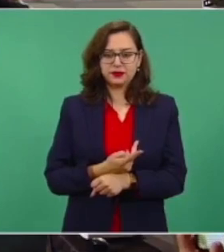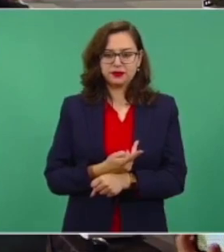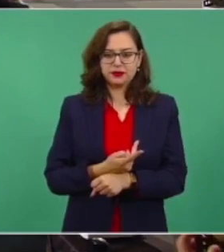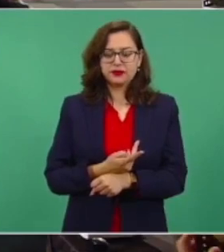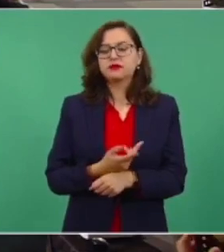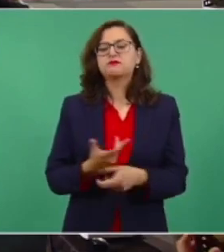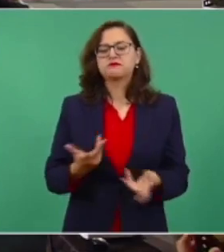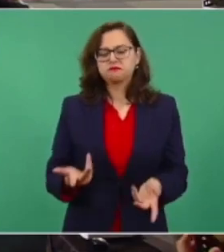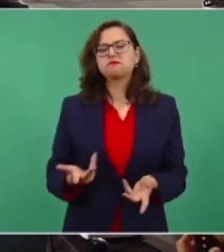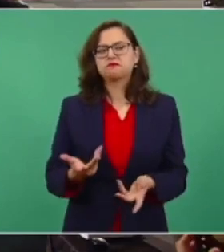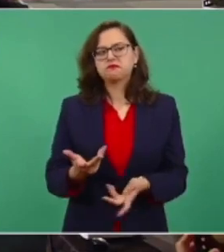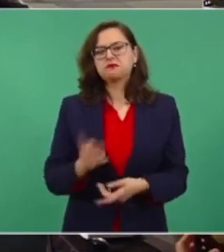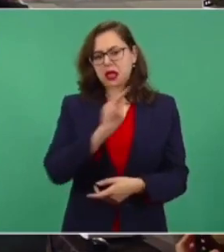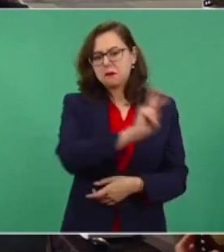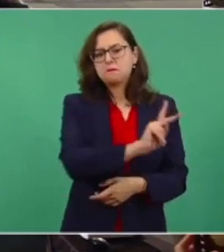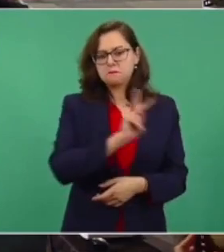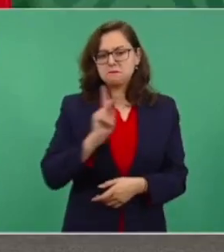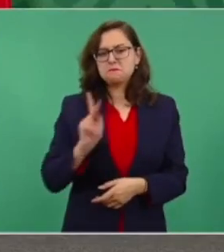es parecido.